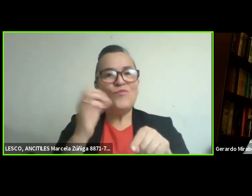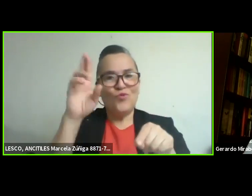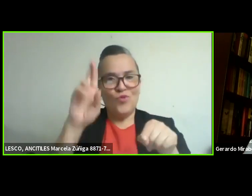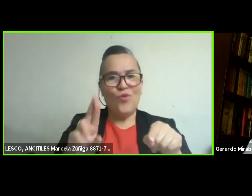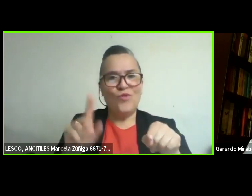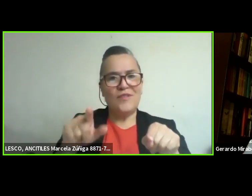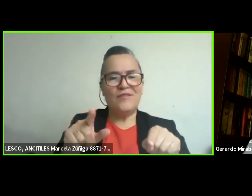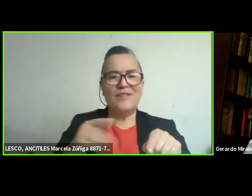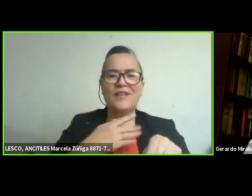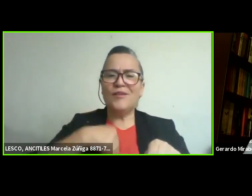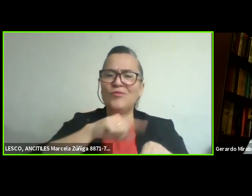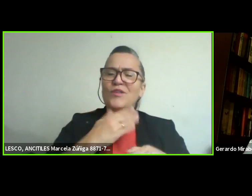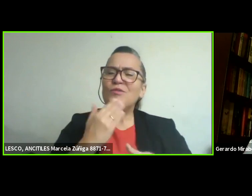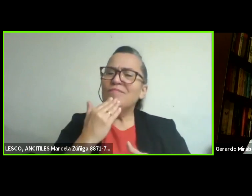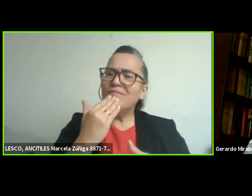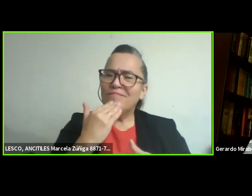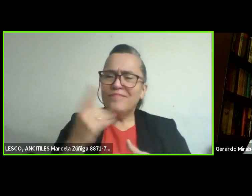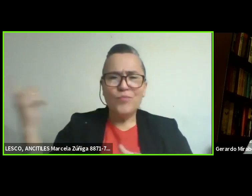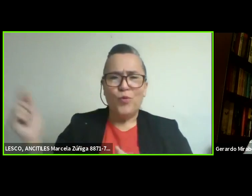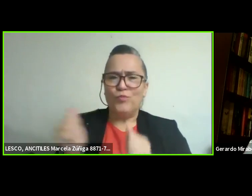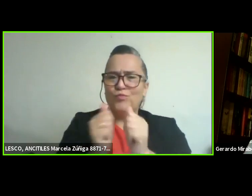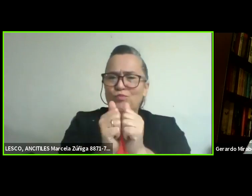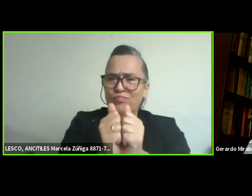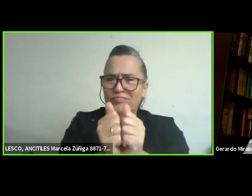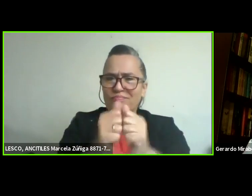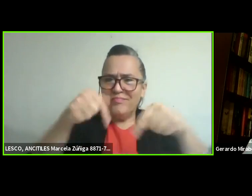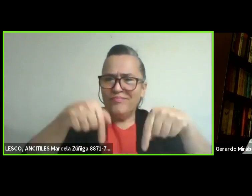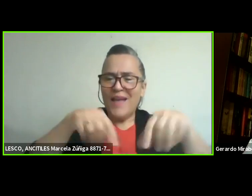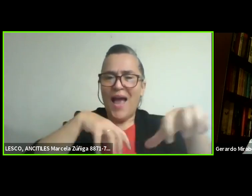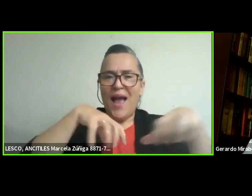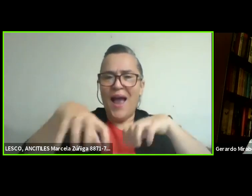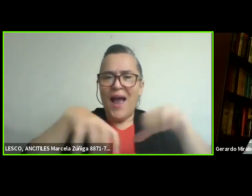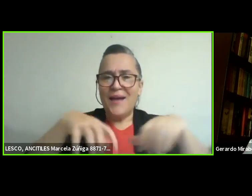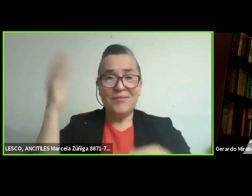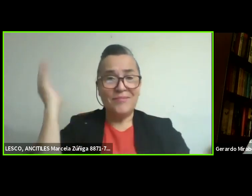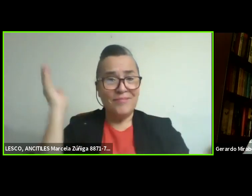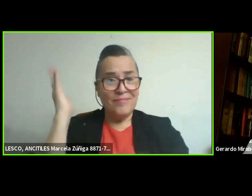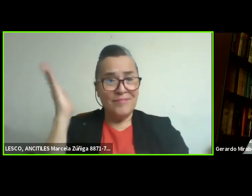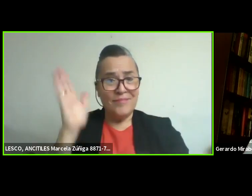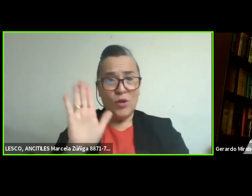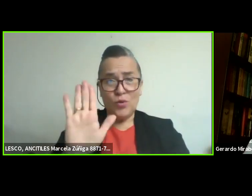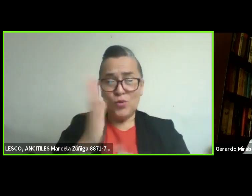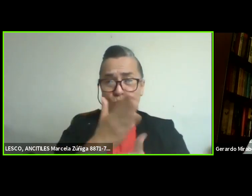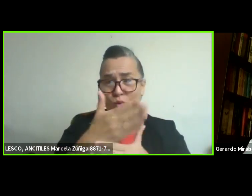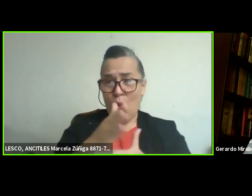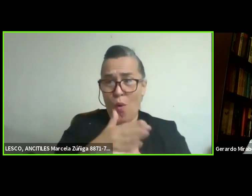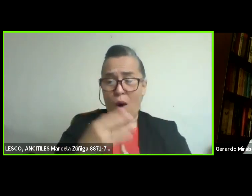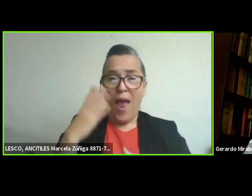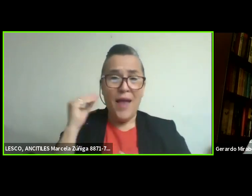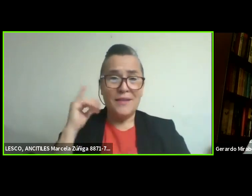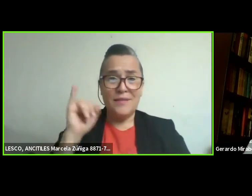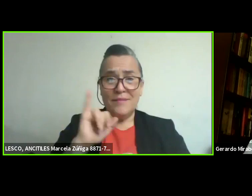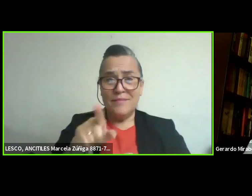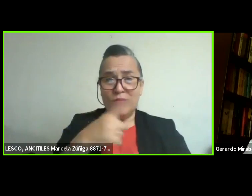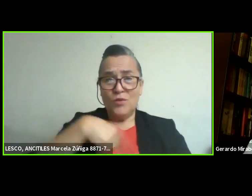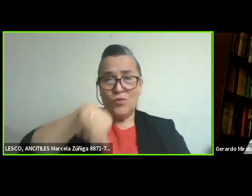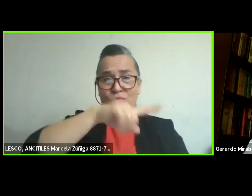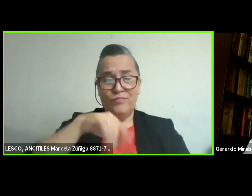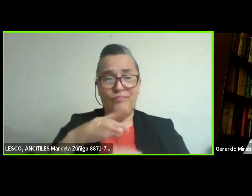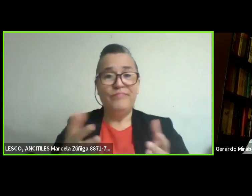nuestro agradecimiento por acompañarnos en esta actividad y compartir su experiencia y puntos de vista con todos